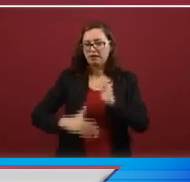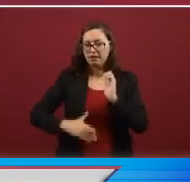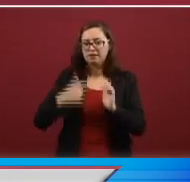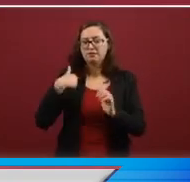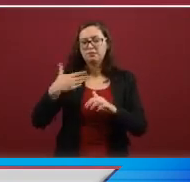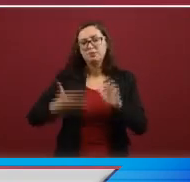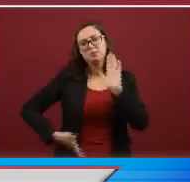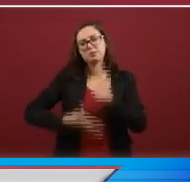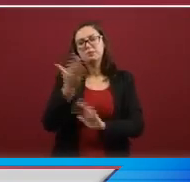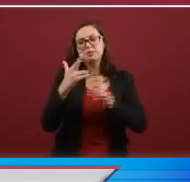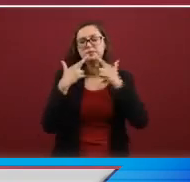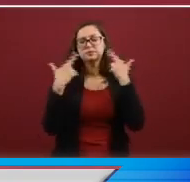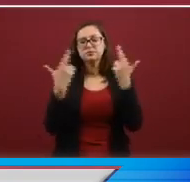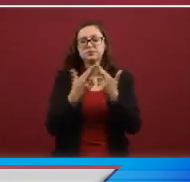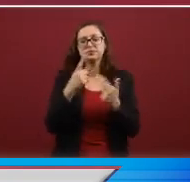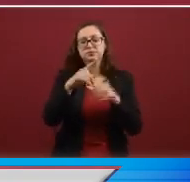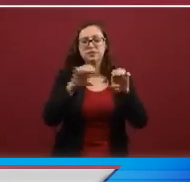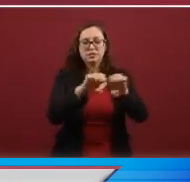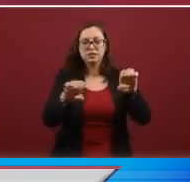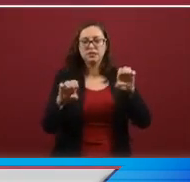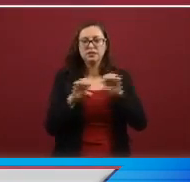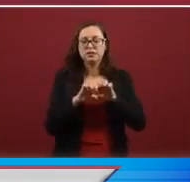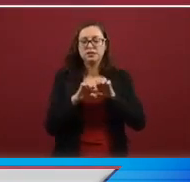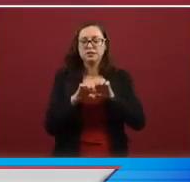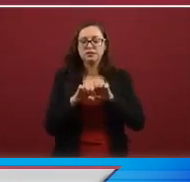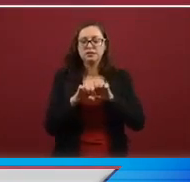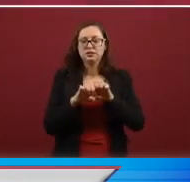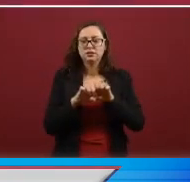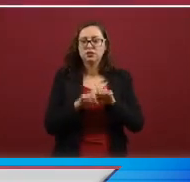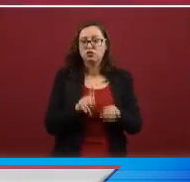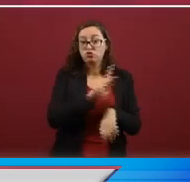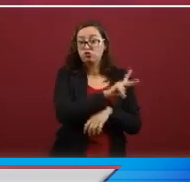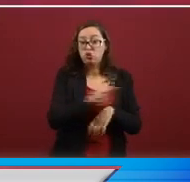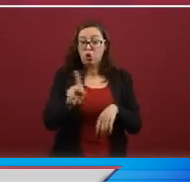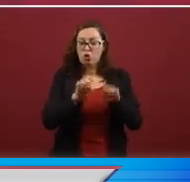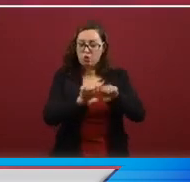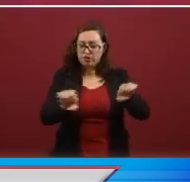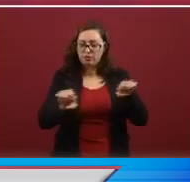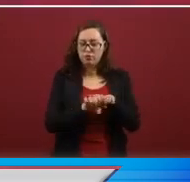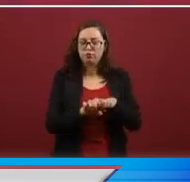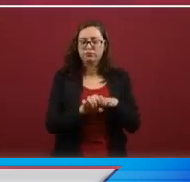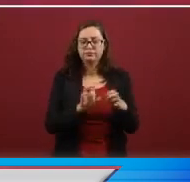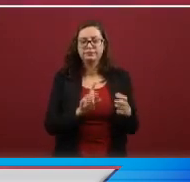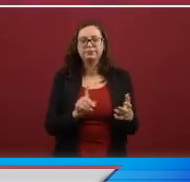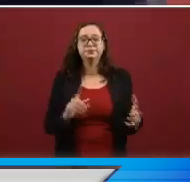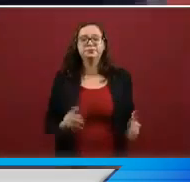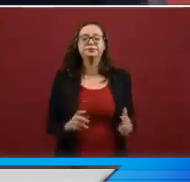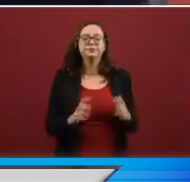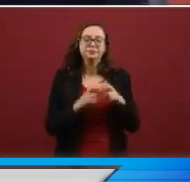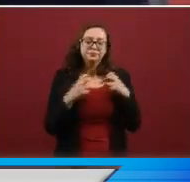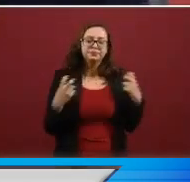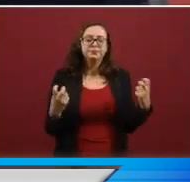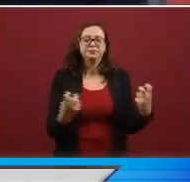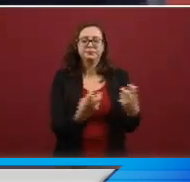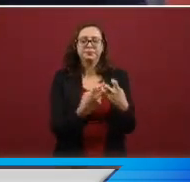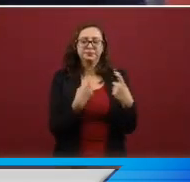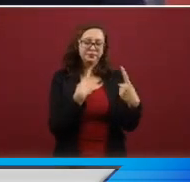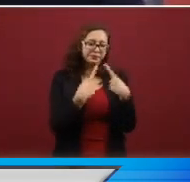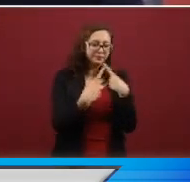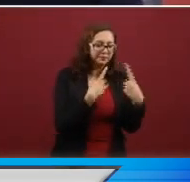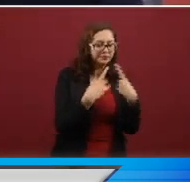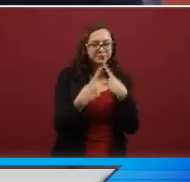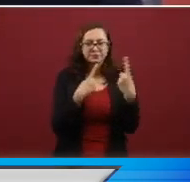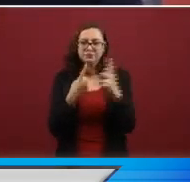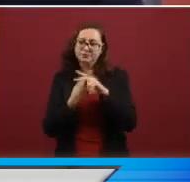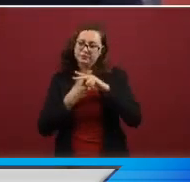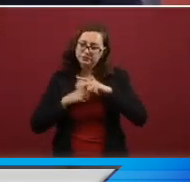el gabinete casi por completo, por entero. Se reunirá con su gabinete para la implementación del plan